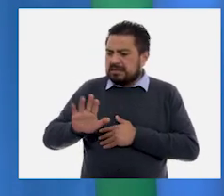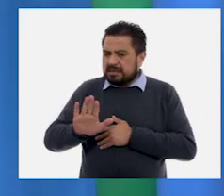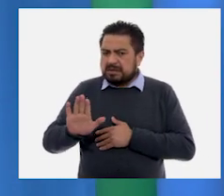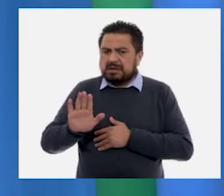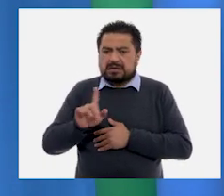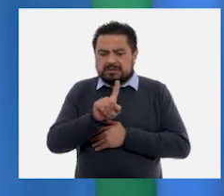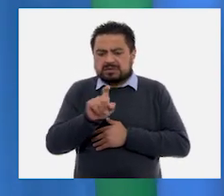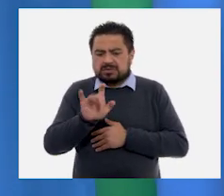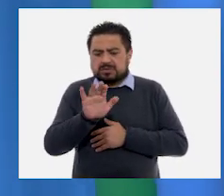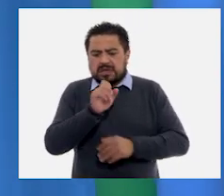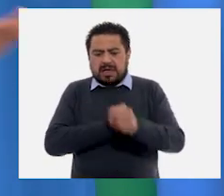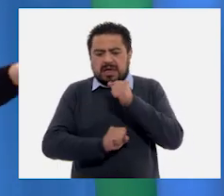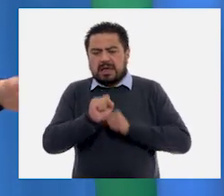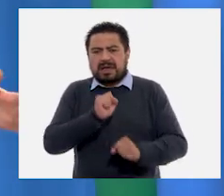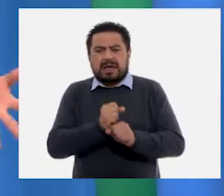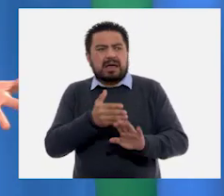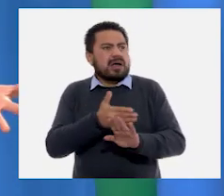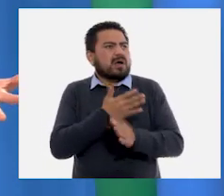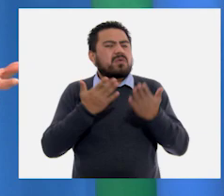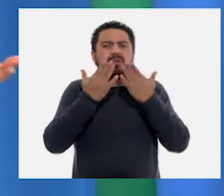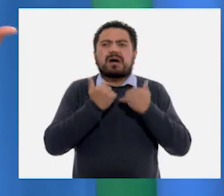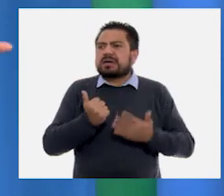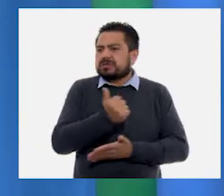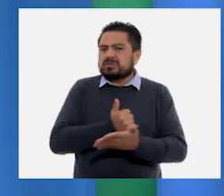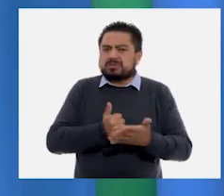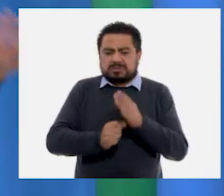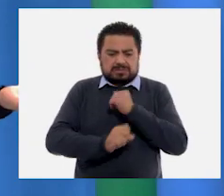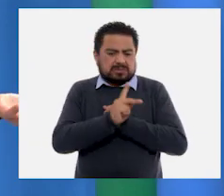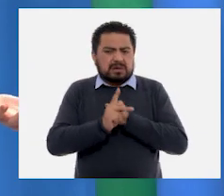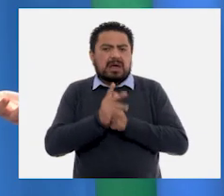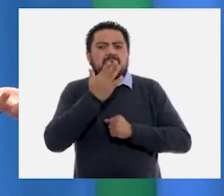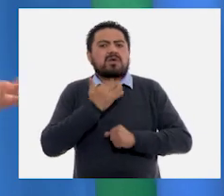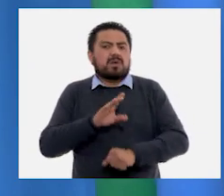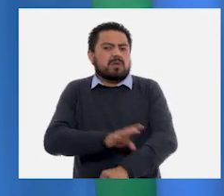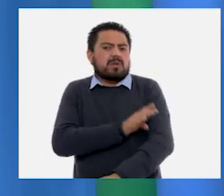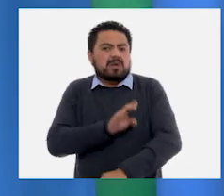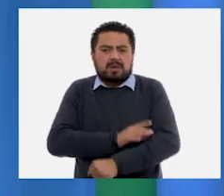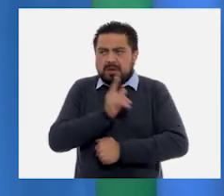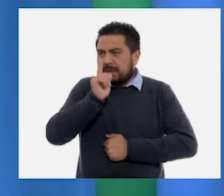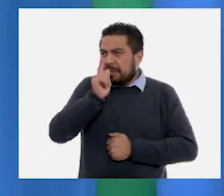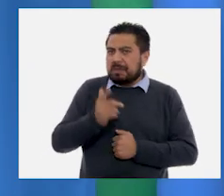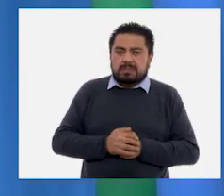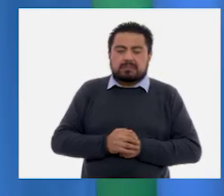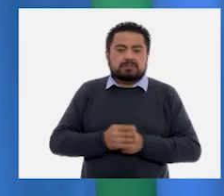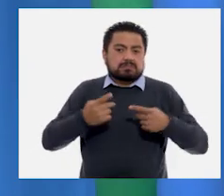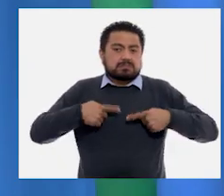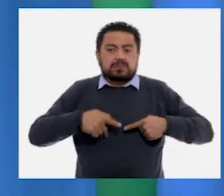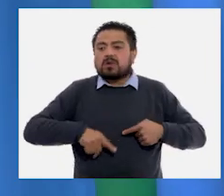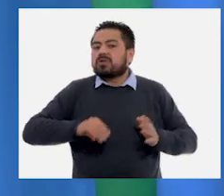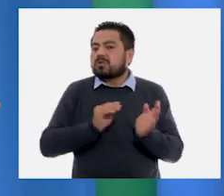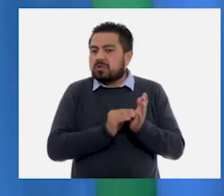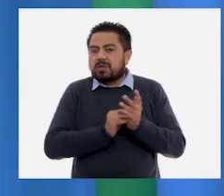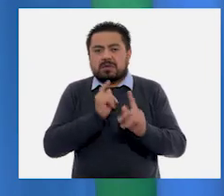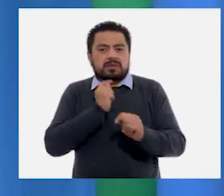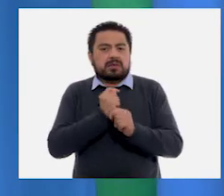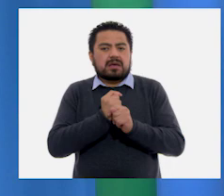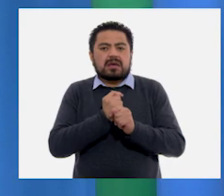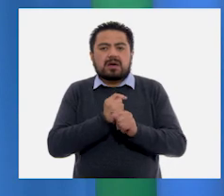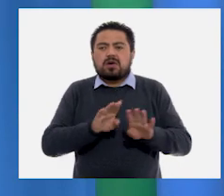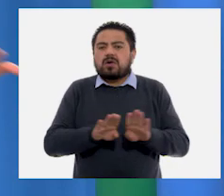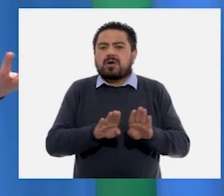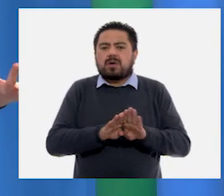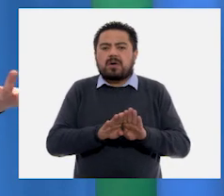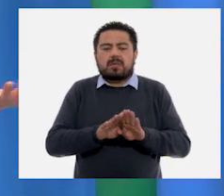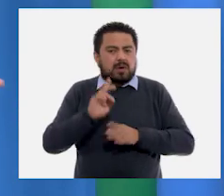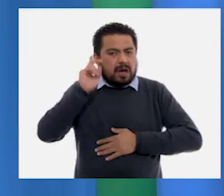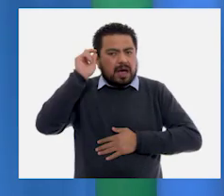Hace 150 años, en ninguna ciudad de nuestro país existía la luz eléctrica. La gente todavía se transportaba en vehículos tirados